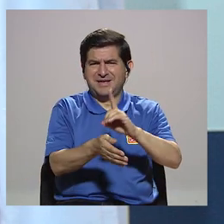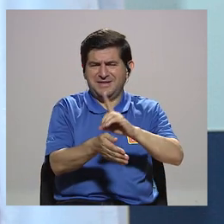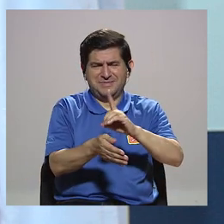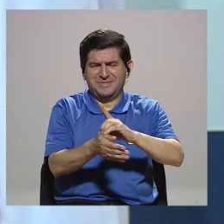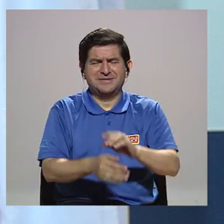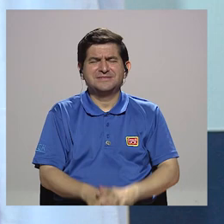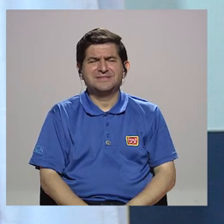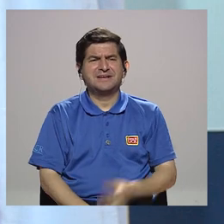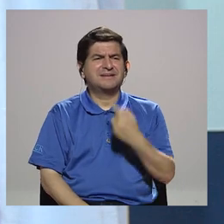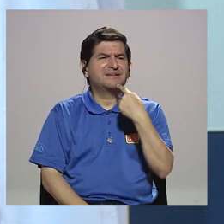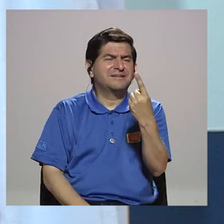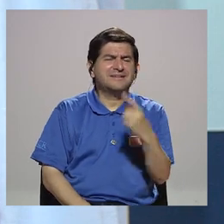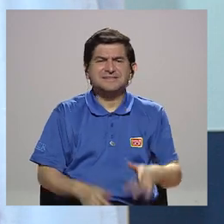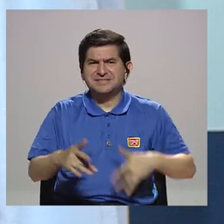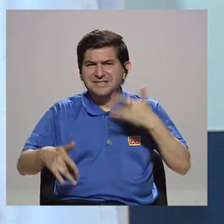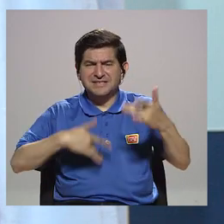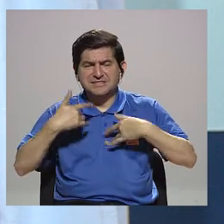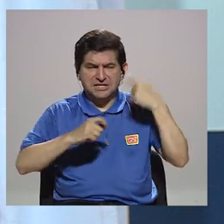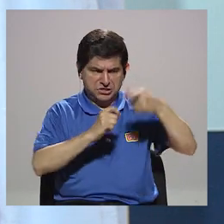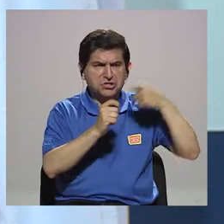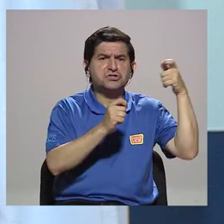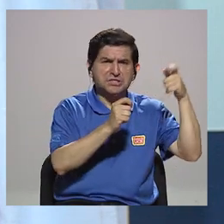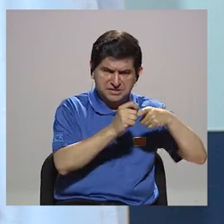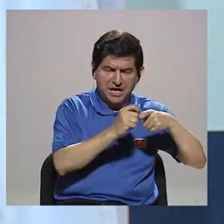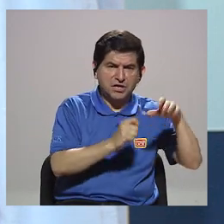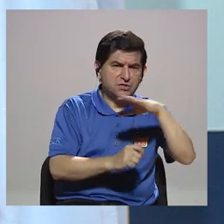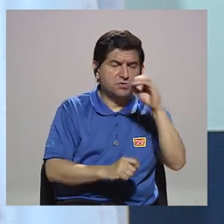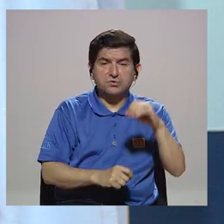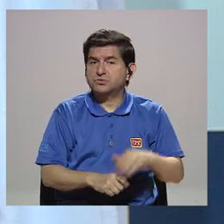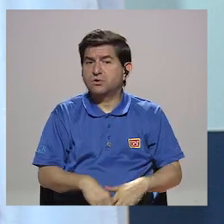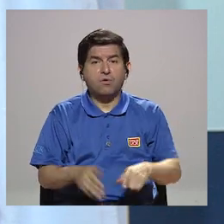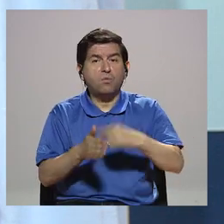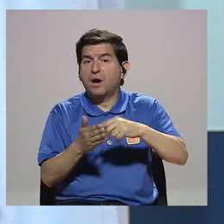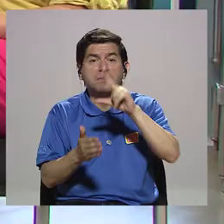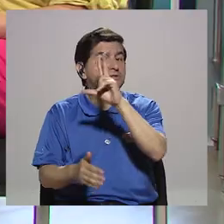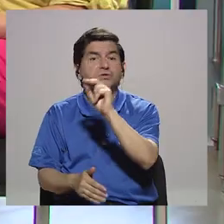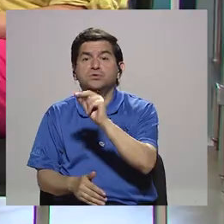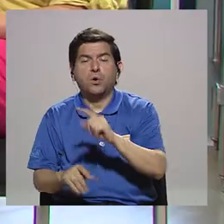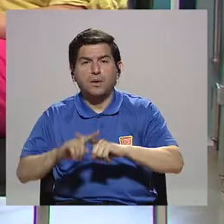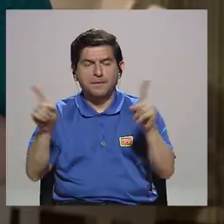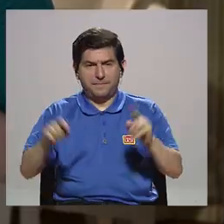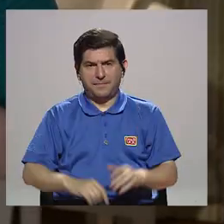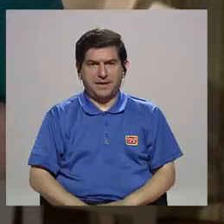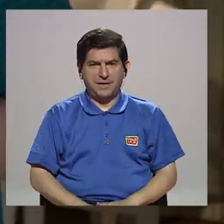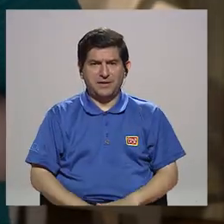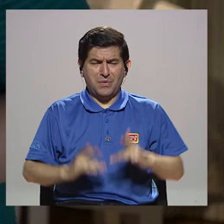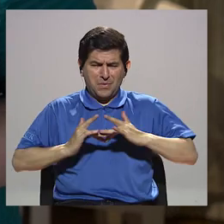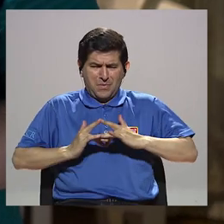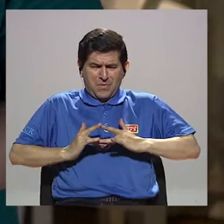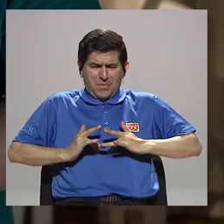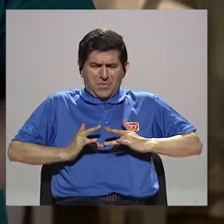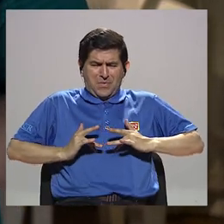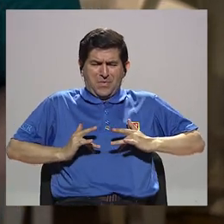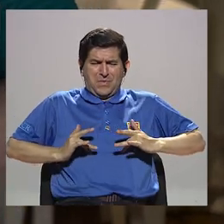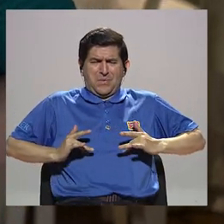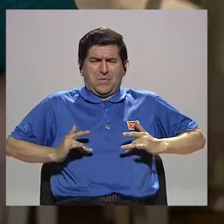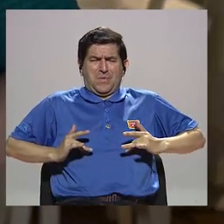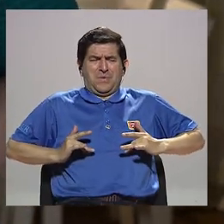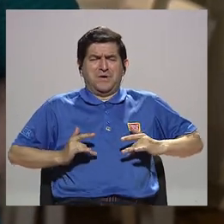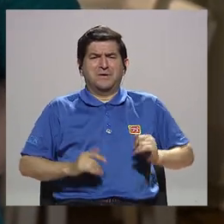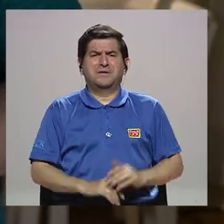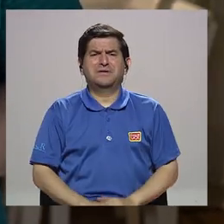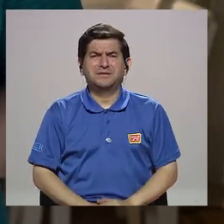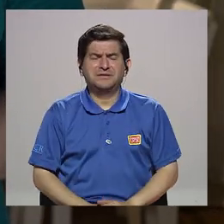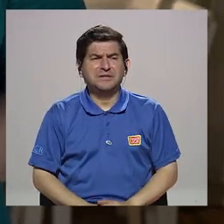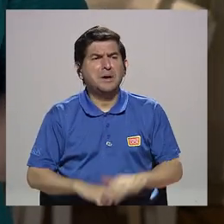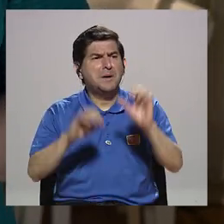los clínicos decimos que hay síntomas específicos o hay síntomas que no son específicos, pero el vacío este dolor en la